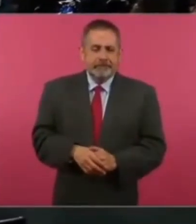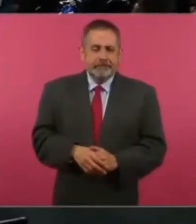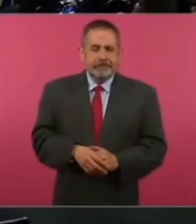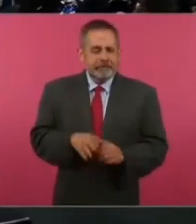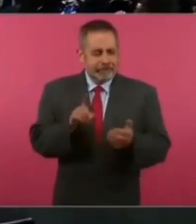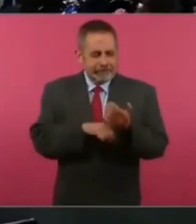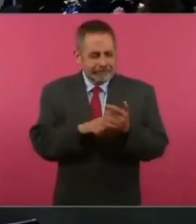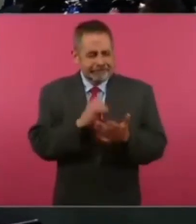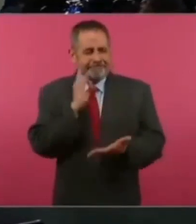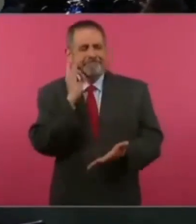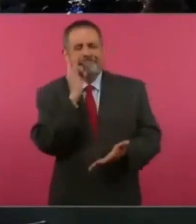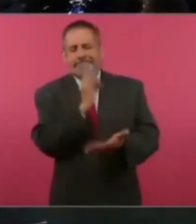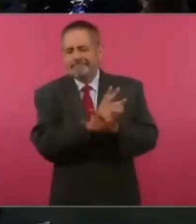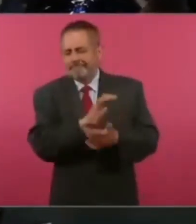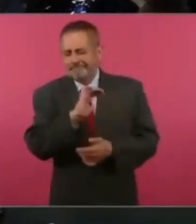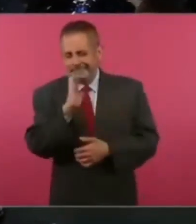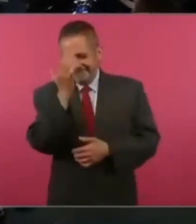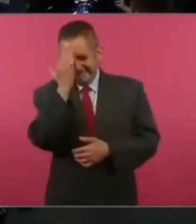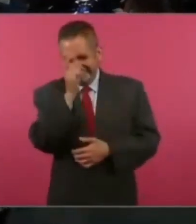¿Cómo más que la iguana?